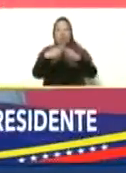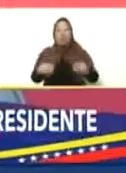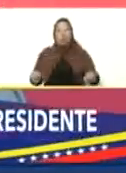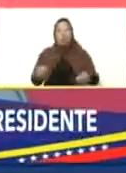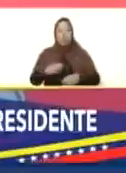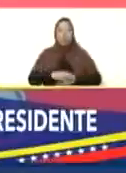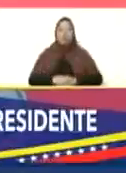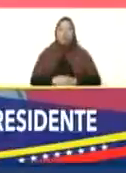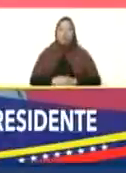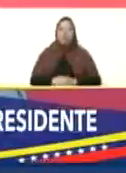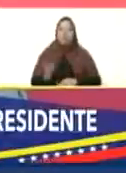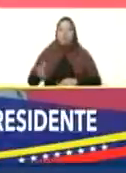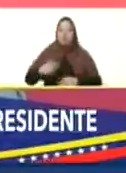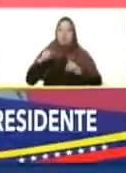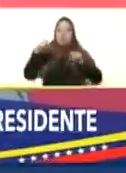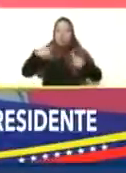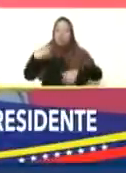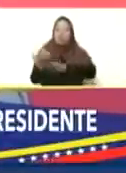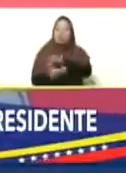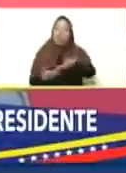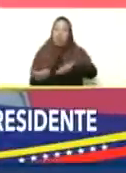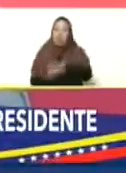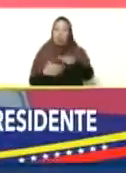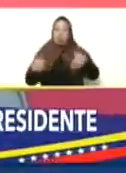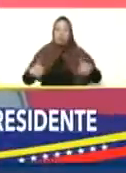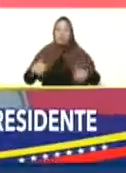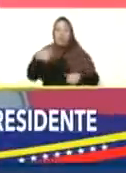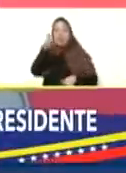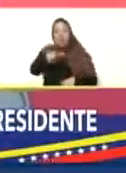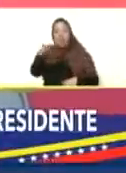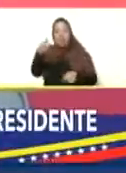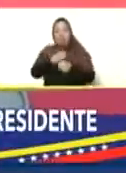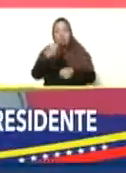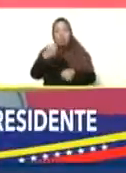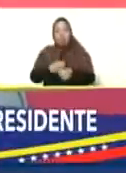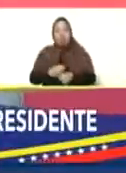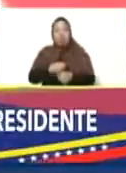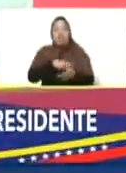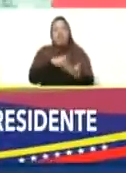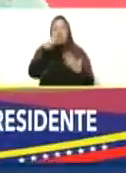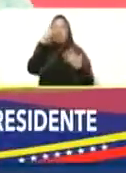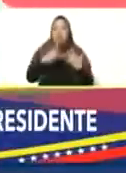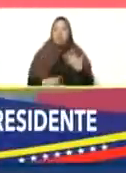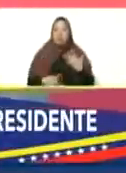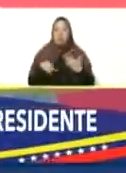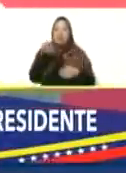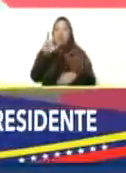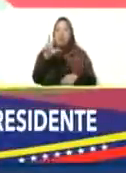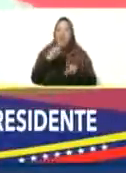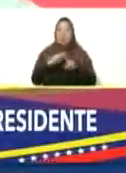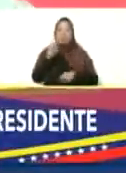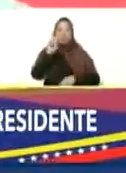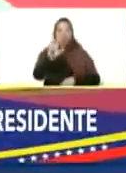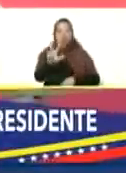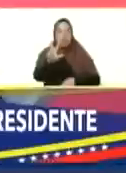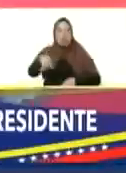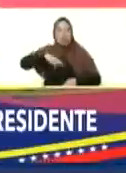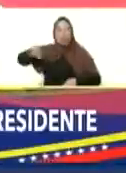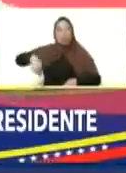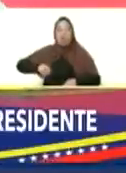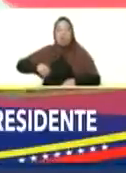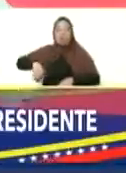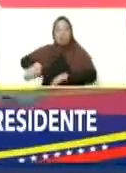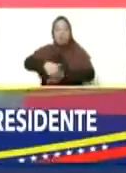ser cambiado a partir de la crítica de la autocrítica de la propuesta 3 guerra punto 10 en nuestro